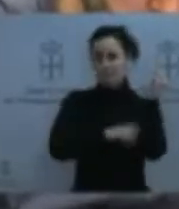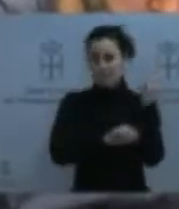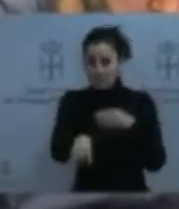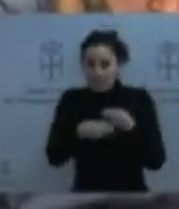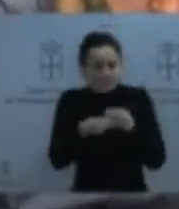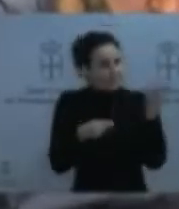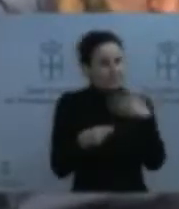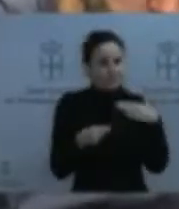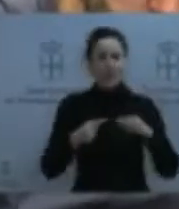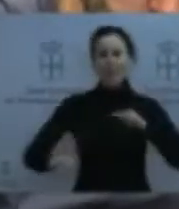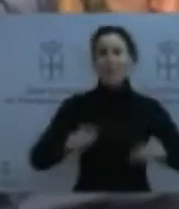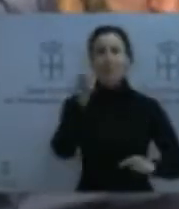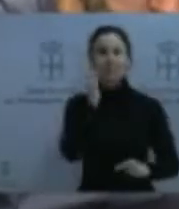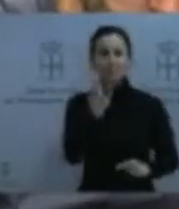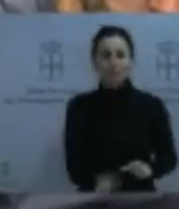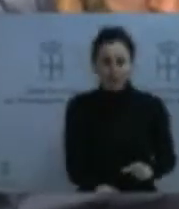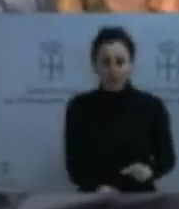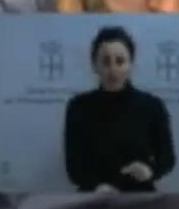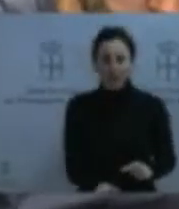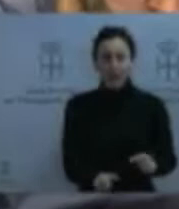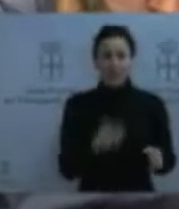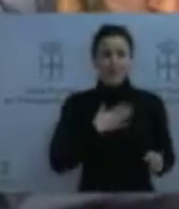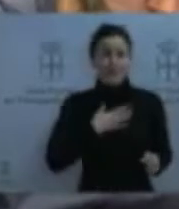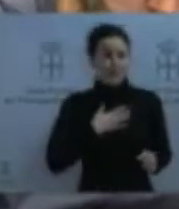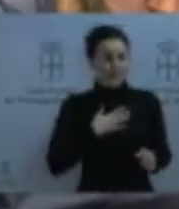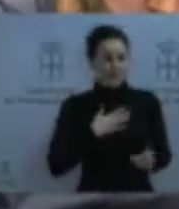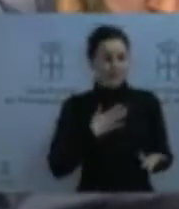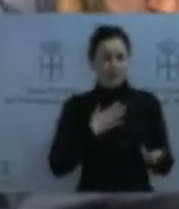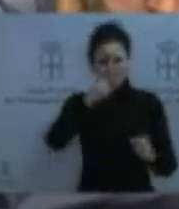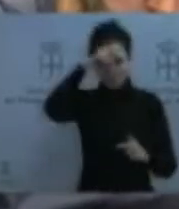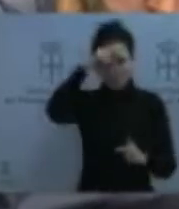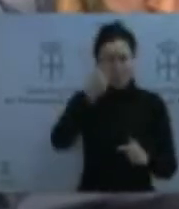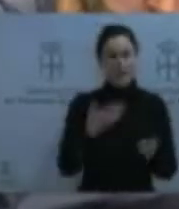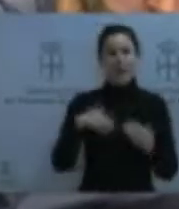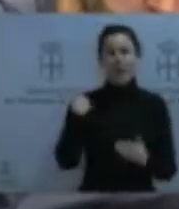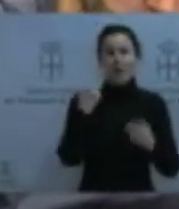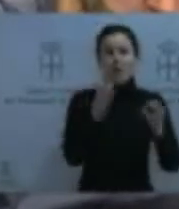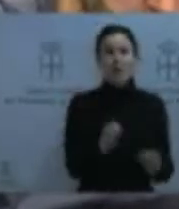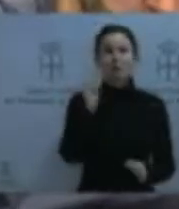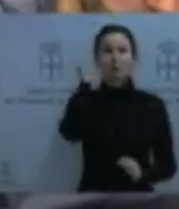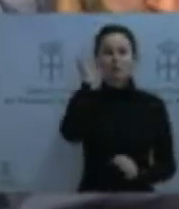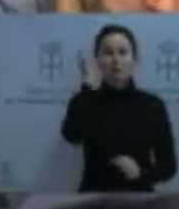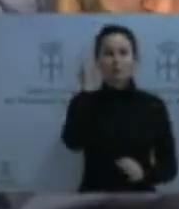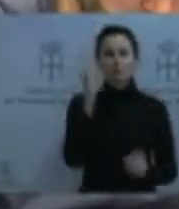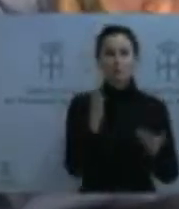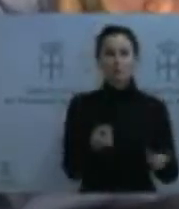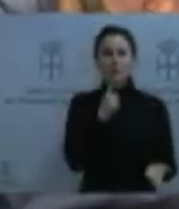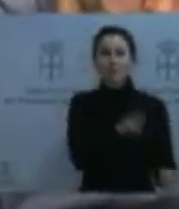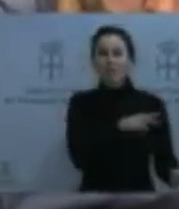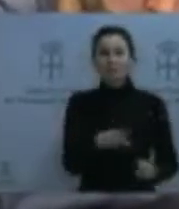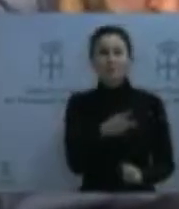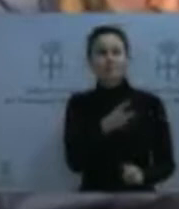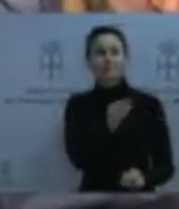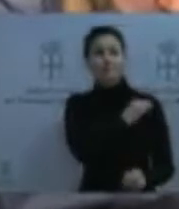Cultural, Otilia Requejo, el otro día en la comparecencia contestaba a una pregunta mía sobre la cuestión de la carencia